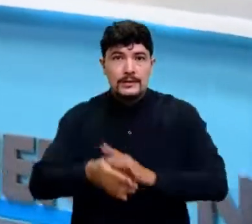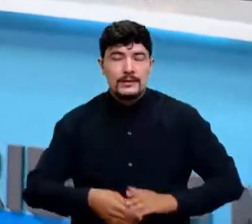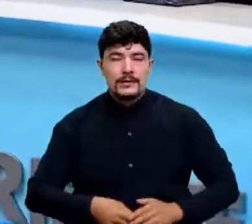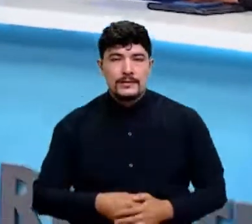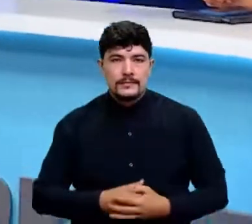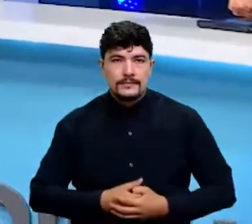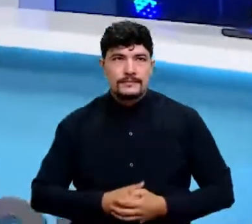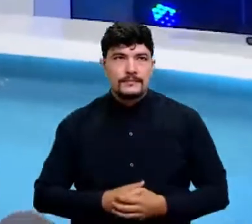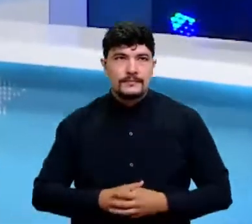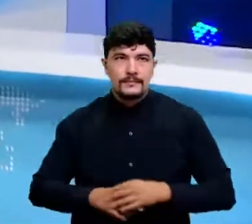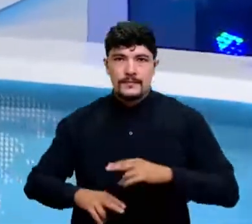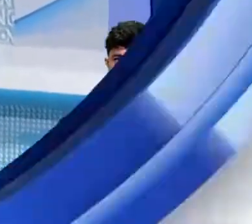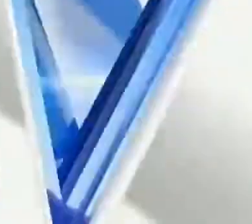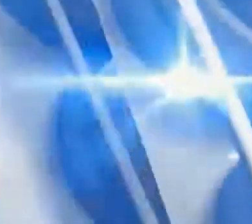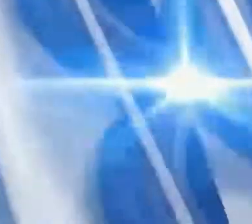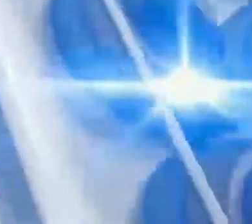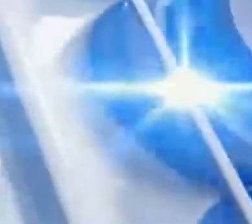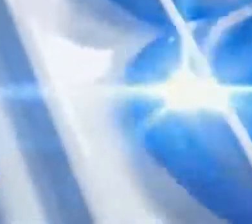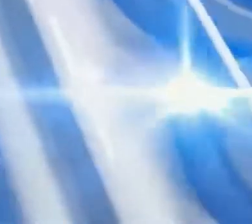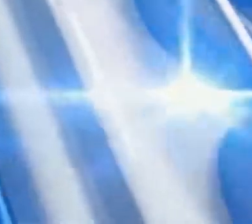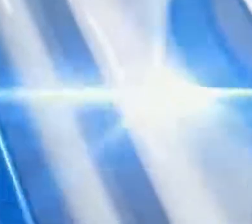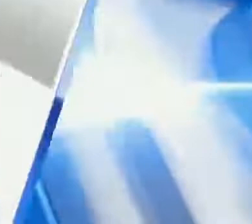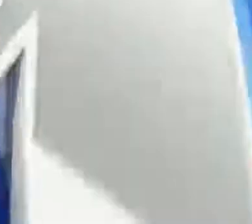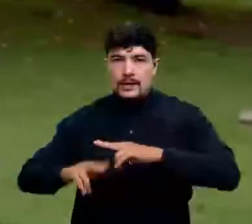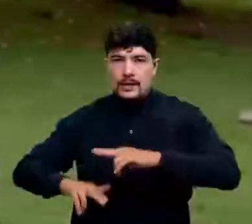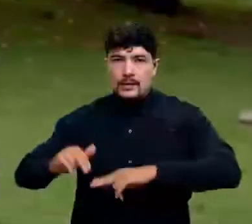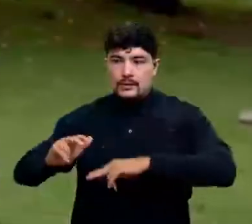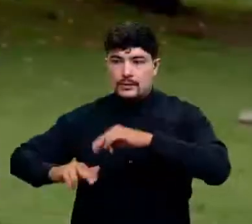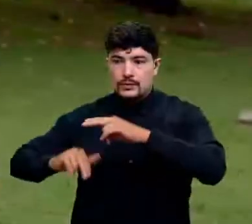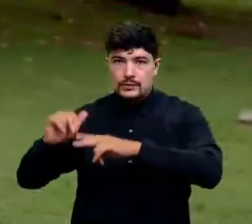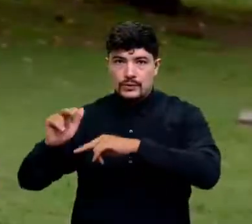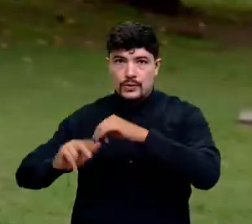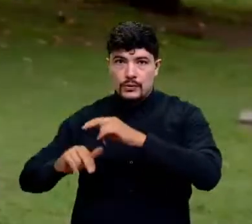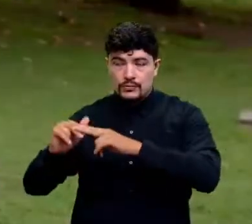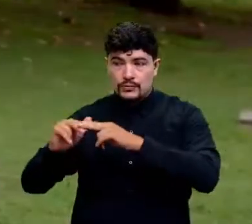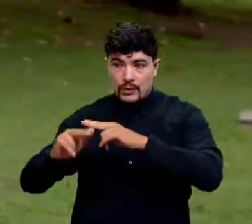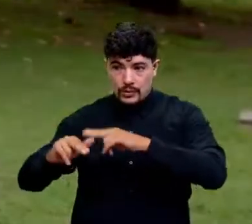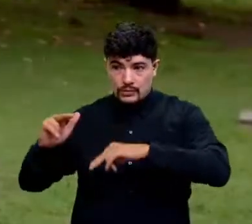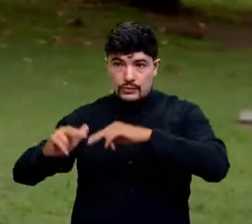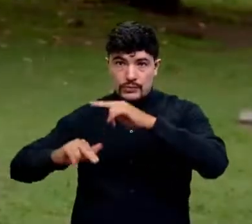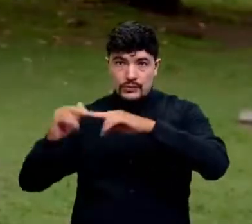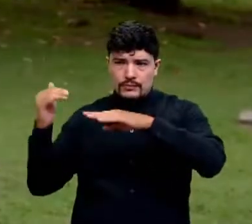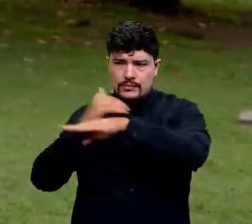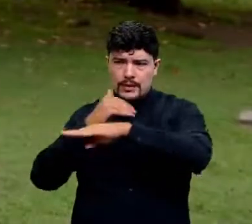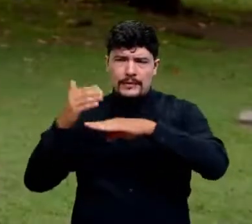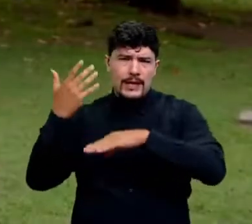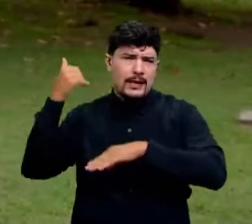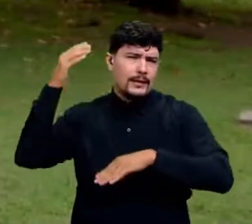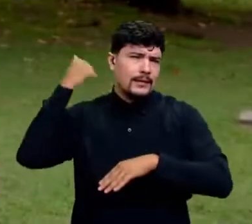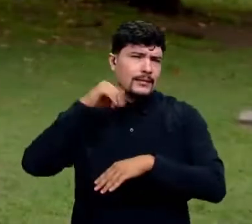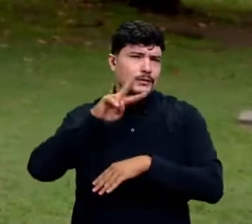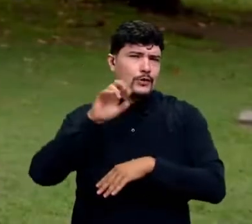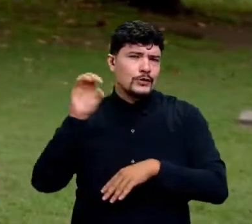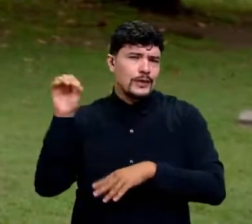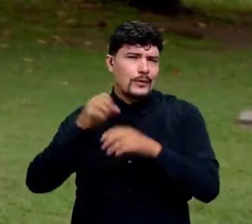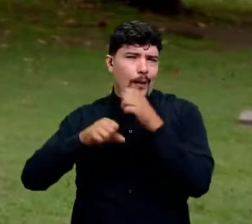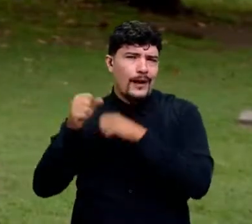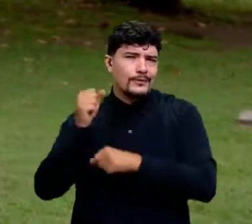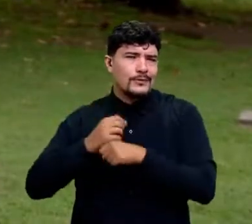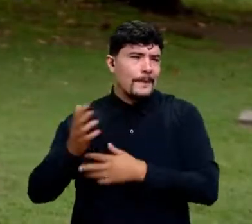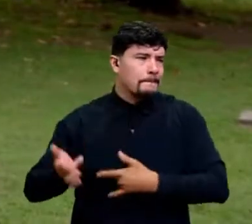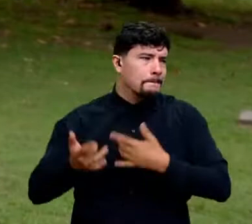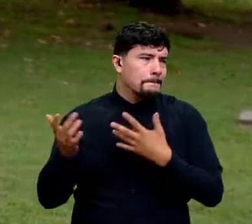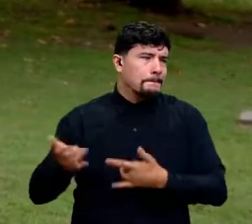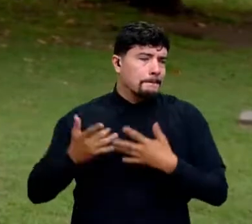La construcción de esta vía llega después de 200 años, según lo indicado por quienes hacen parte de la obra a cargo de INVÍAS. Allí, hasta